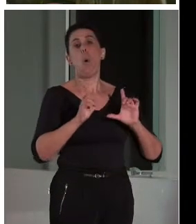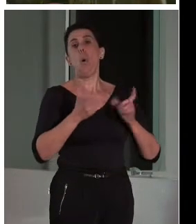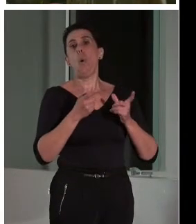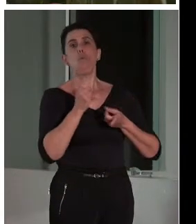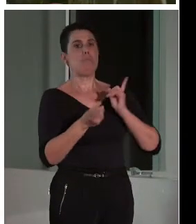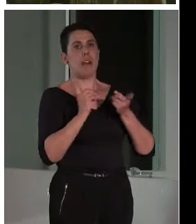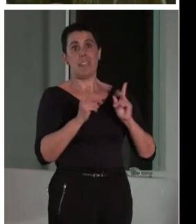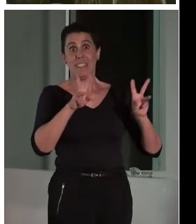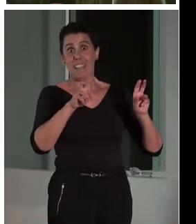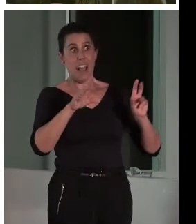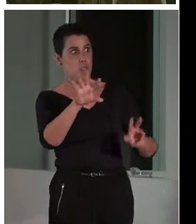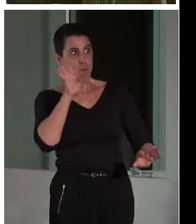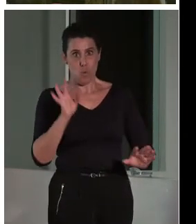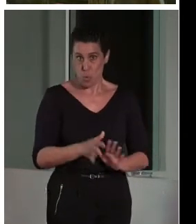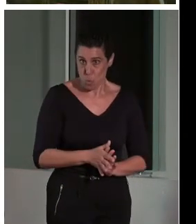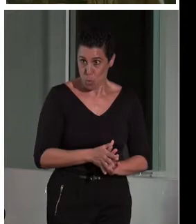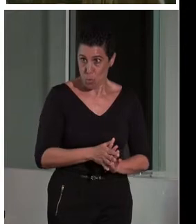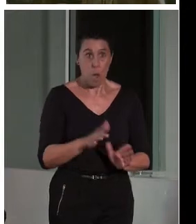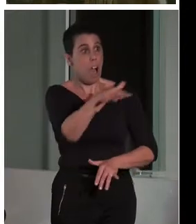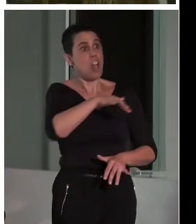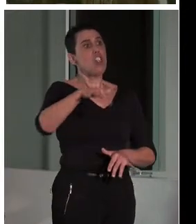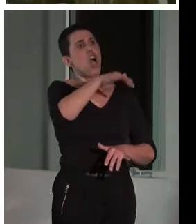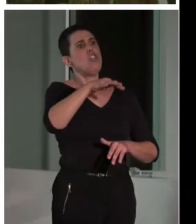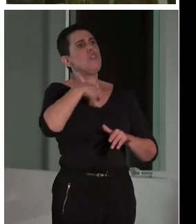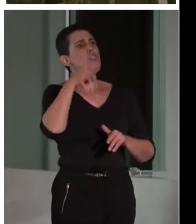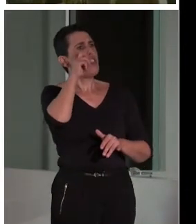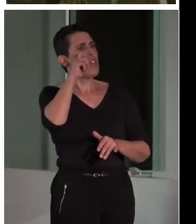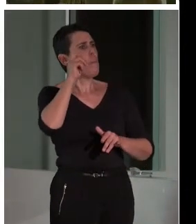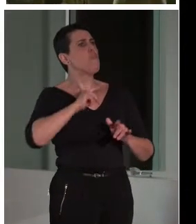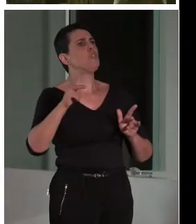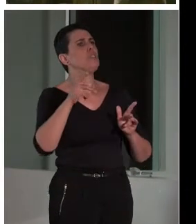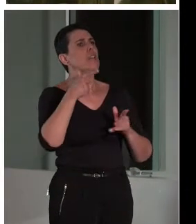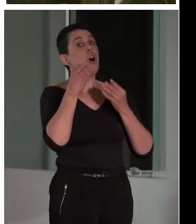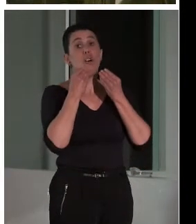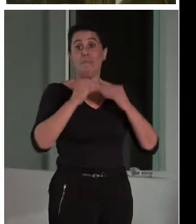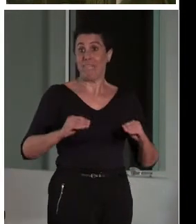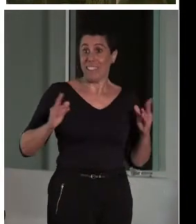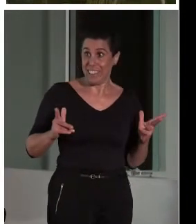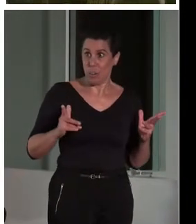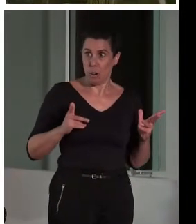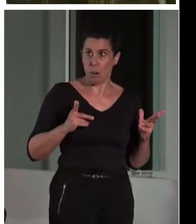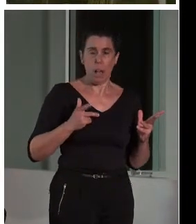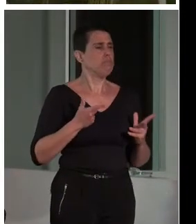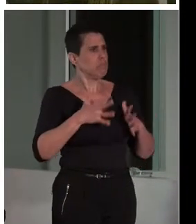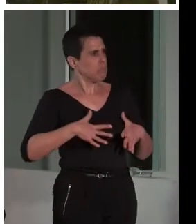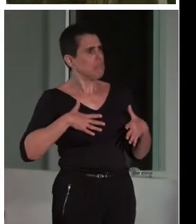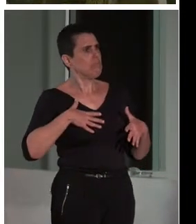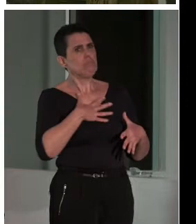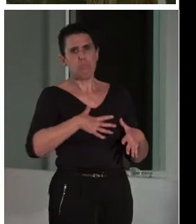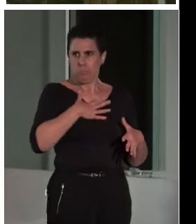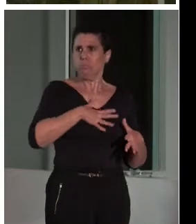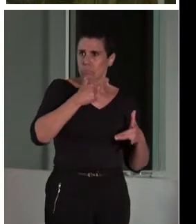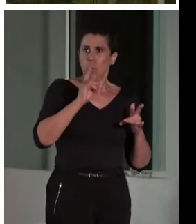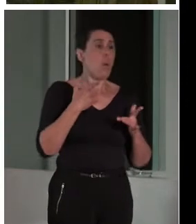acogió el museo de historia y por la verdad nosotros estamos muy contentas con este evento porque conseguimos un lleno total o sea la sala